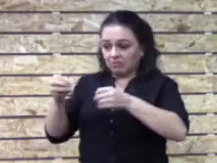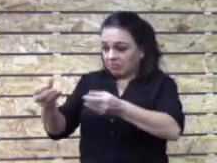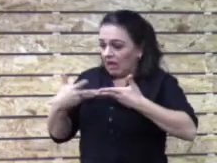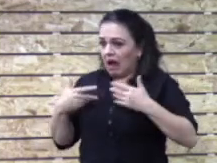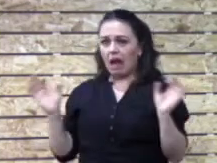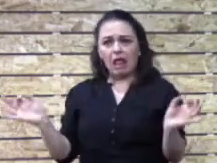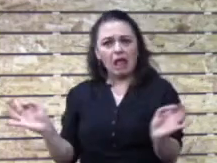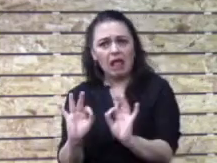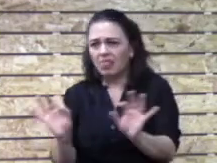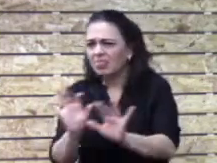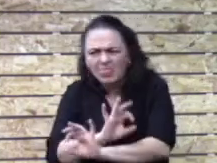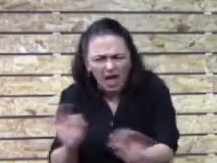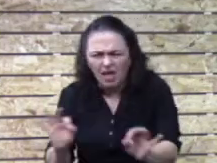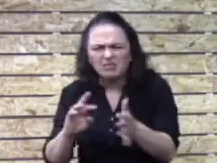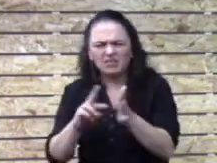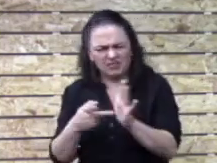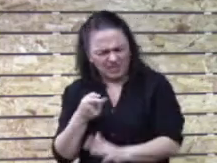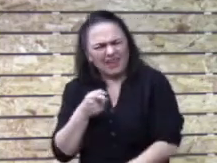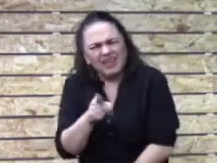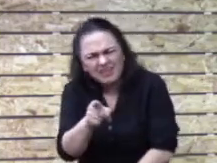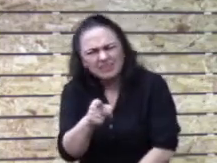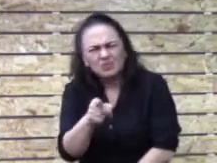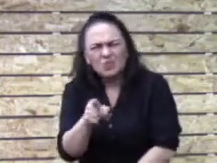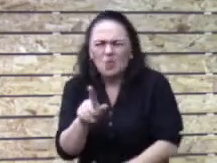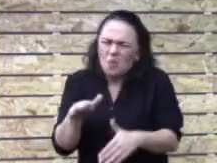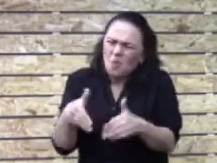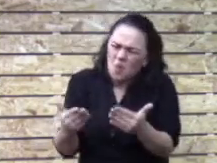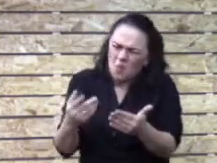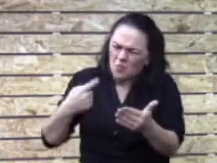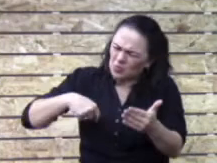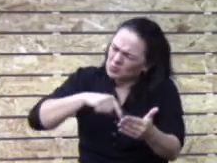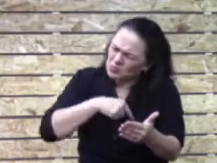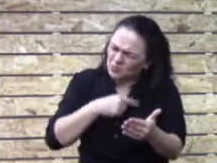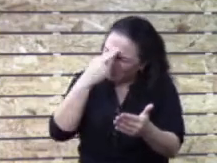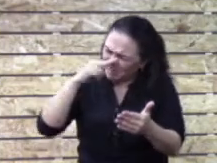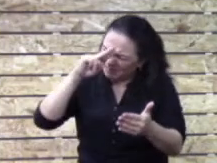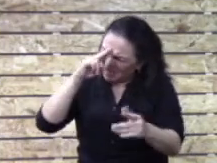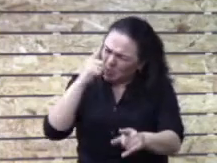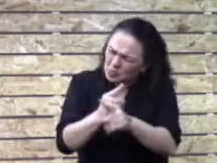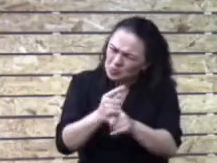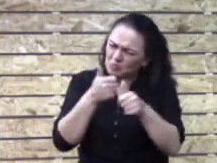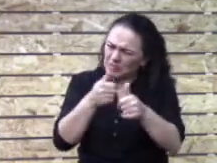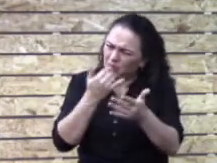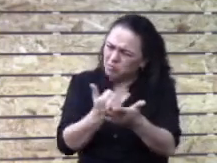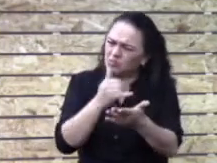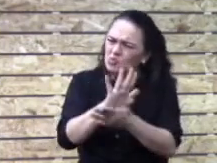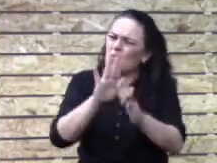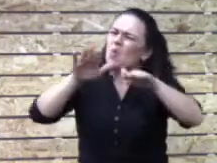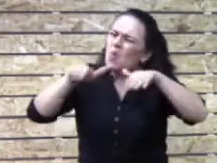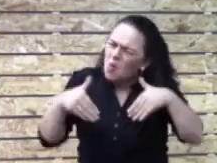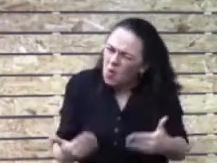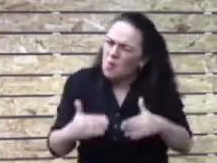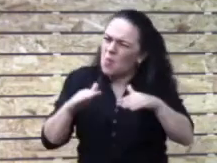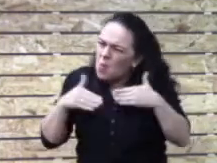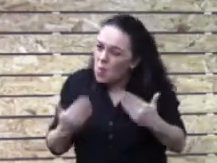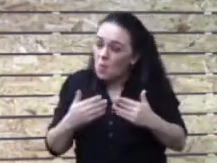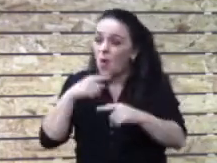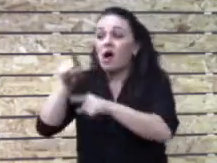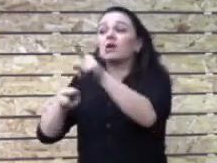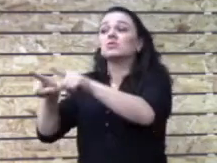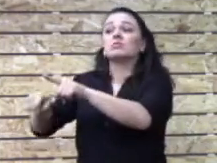estos tiempos? Miren que hay tantos usos supersticiosos que violan la sana interpretación